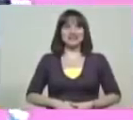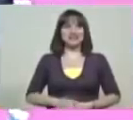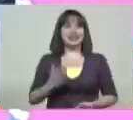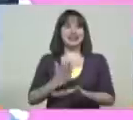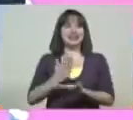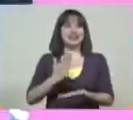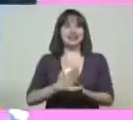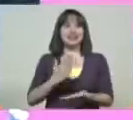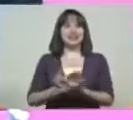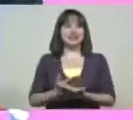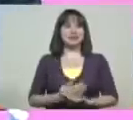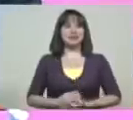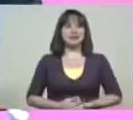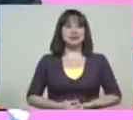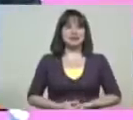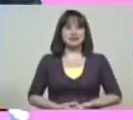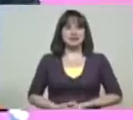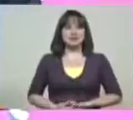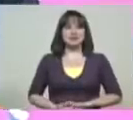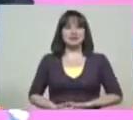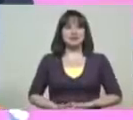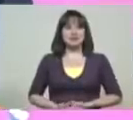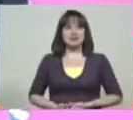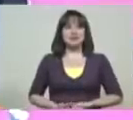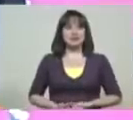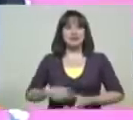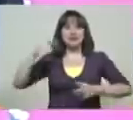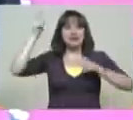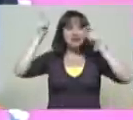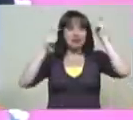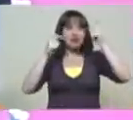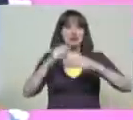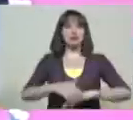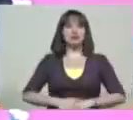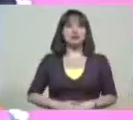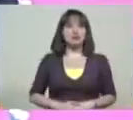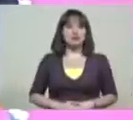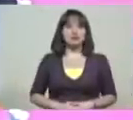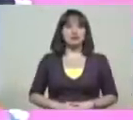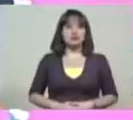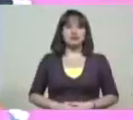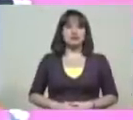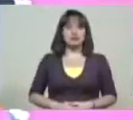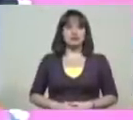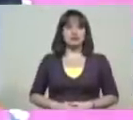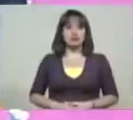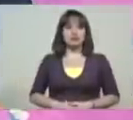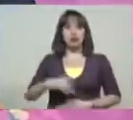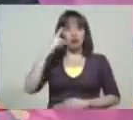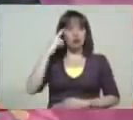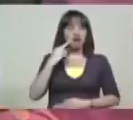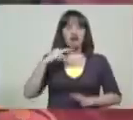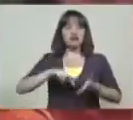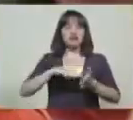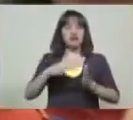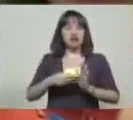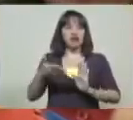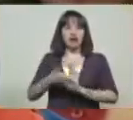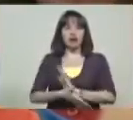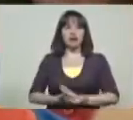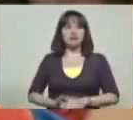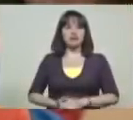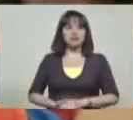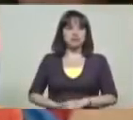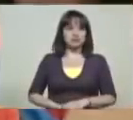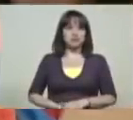¿no? Pero el chavismo es el bolivarianismo. ¿Y qué es el bolivarianismo? Es la